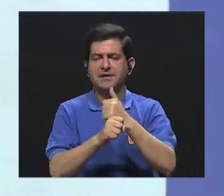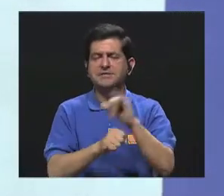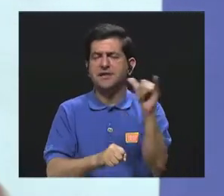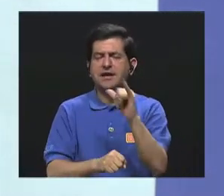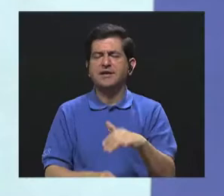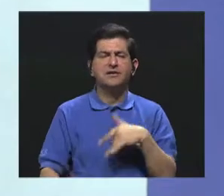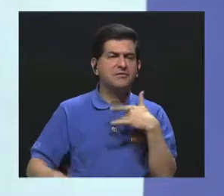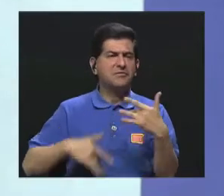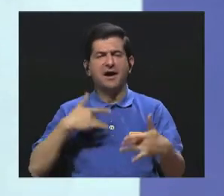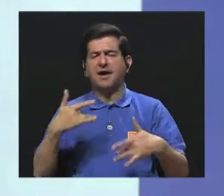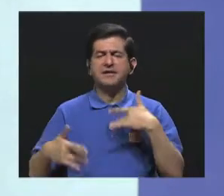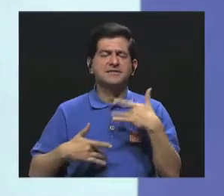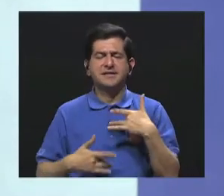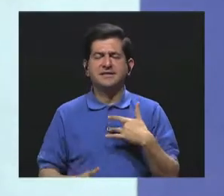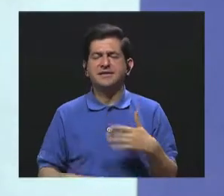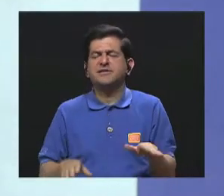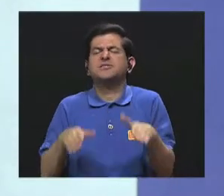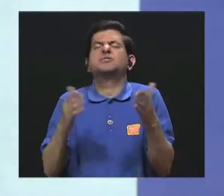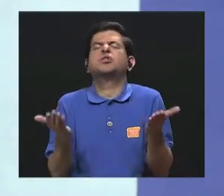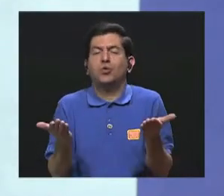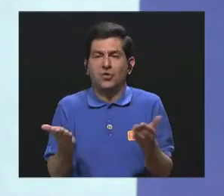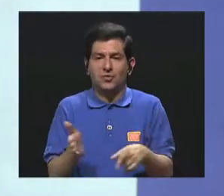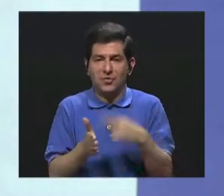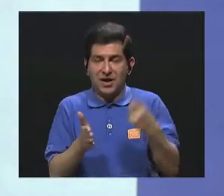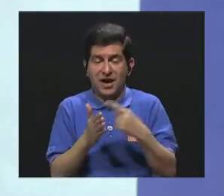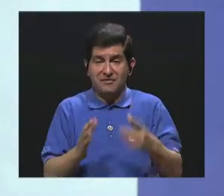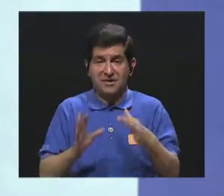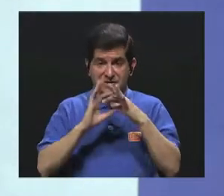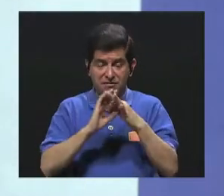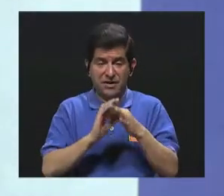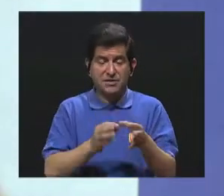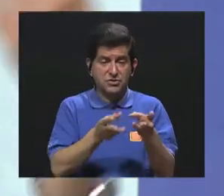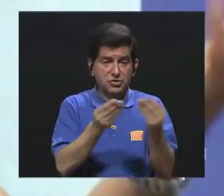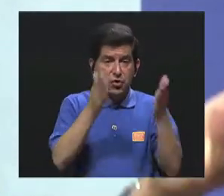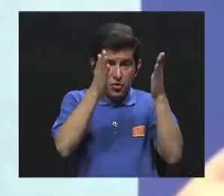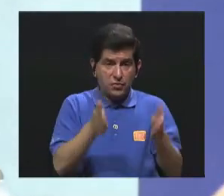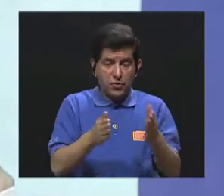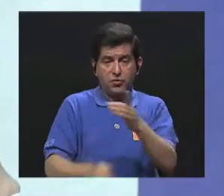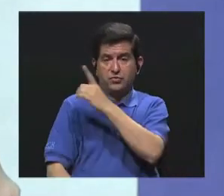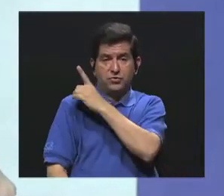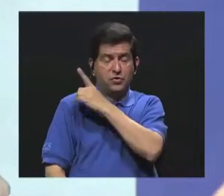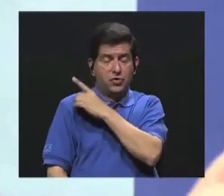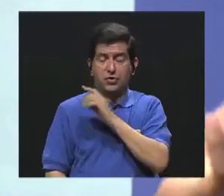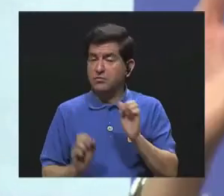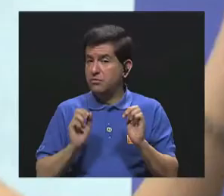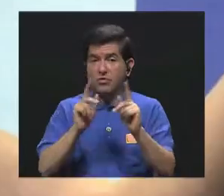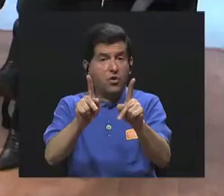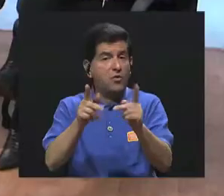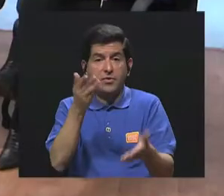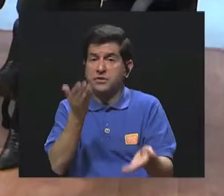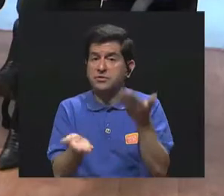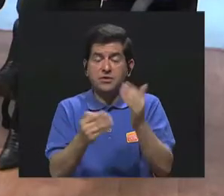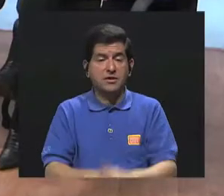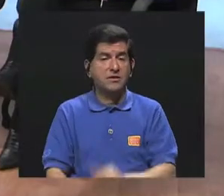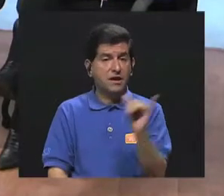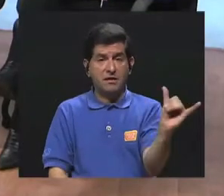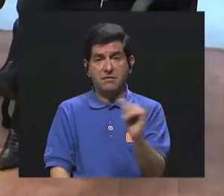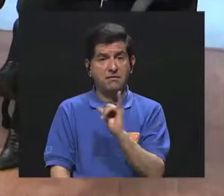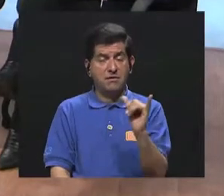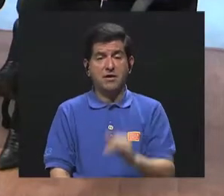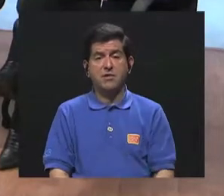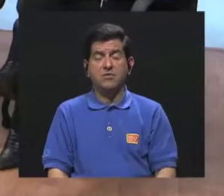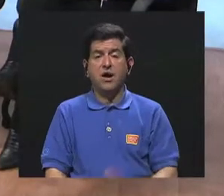para sentir, para ver cómo nos sentimos, porque a veces la relación como productor-director no se da uno el chance también, o sea, así como con el